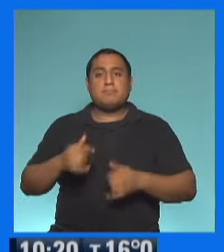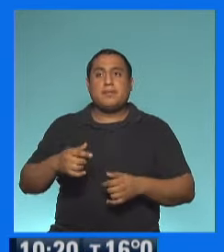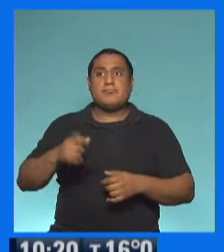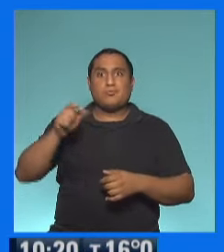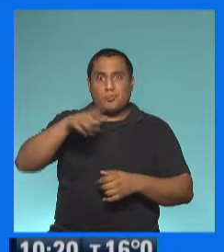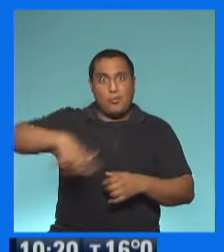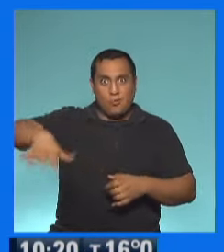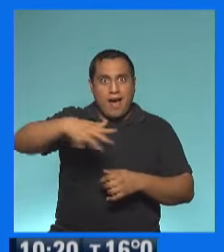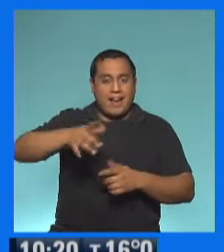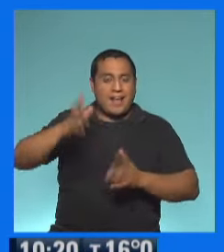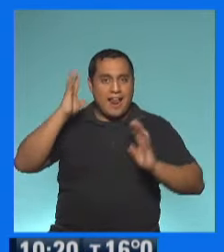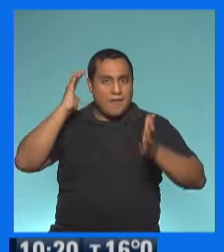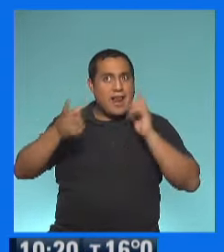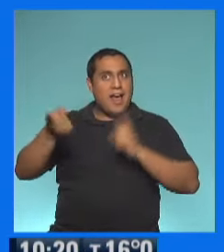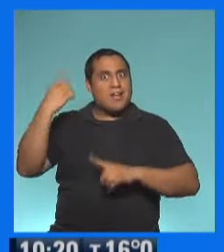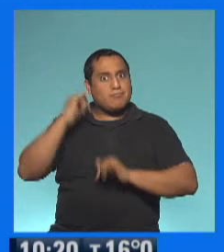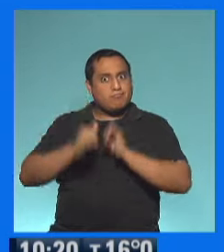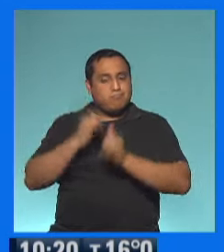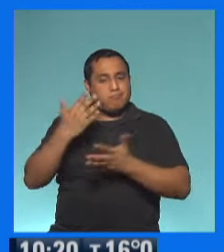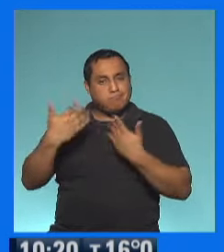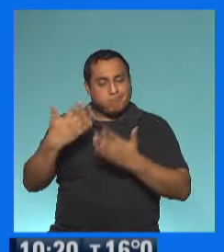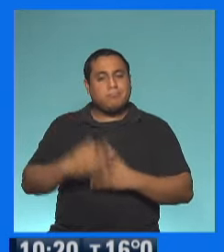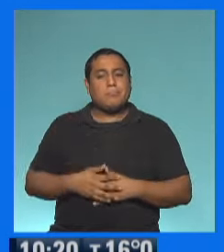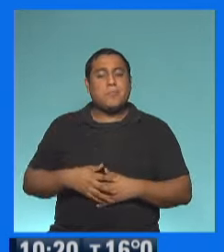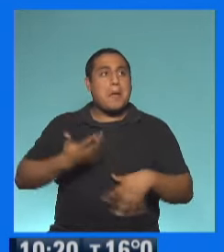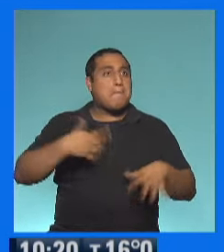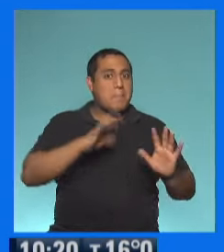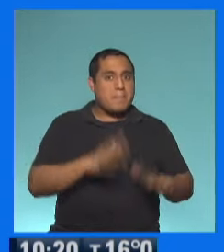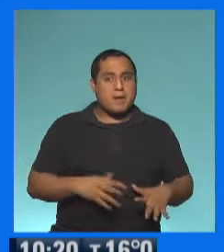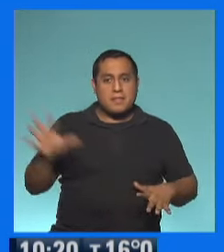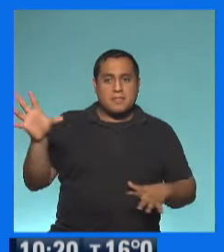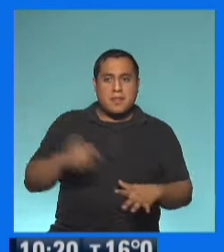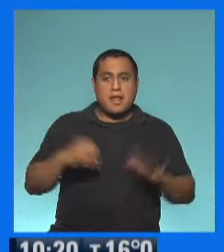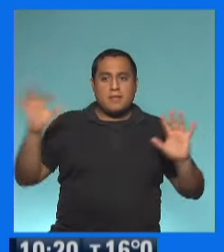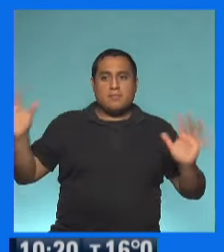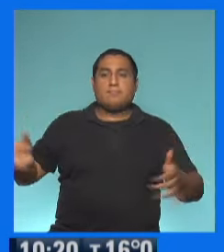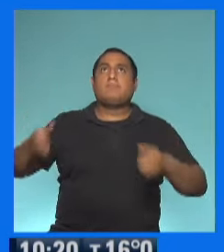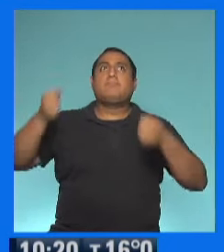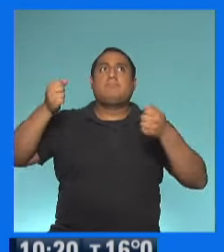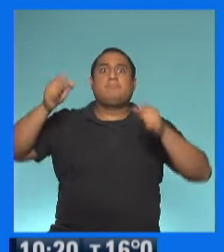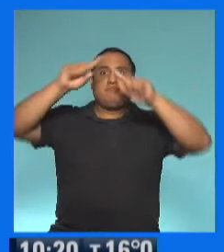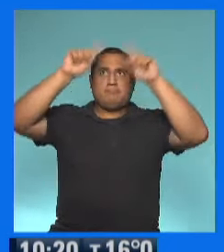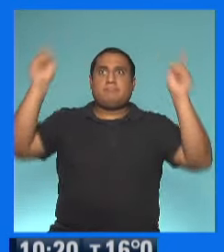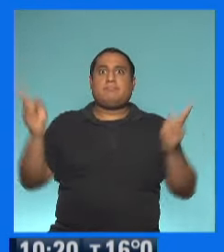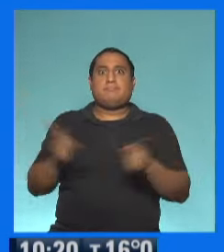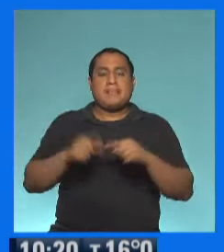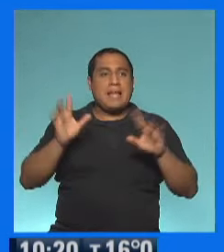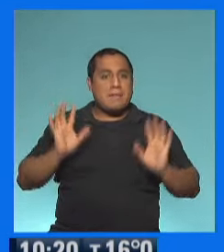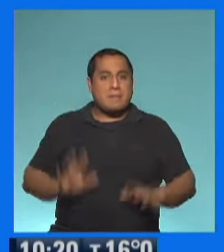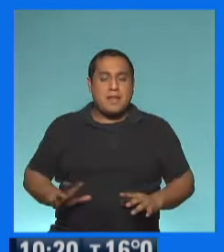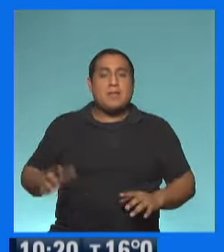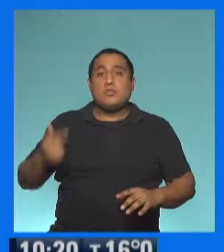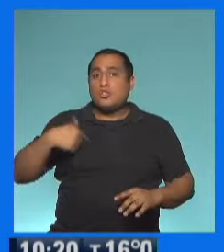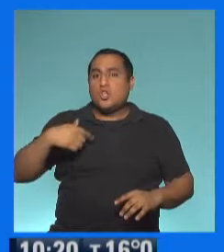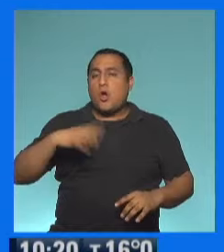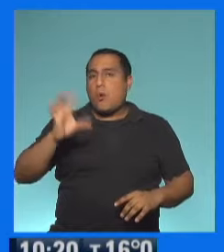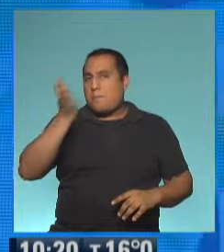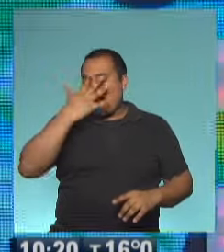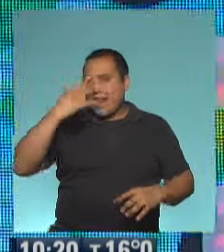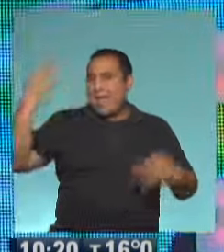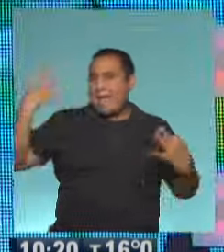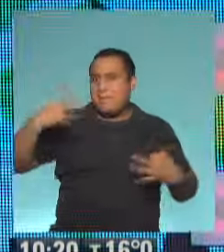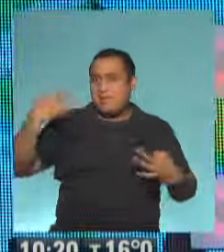Lincoln. ¡Qué hermosa! Nos preparamos entonces, voy a traer el estandarte. Bueno, nos vamos preparando. Yo tengo una máscara especial acá, ¿eh? Porque